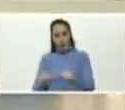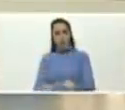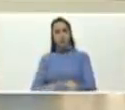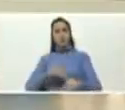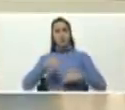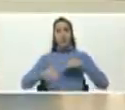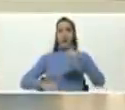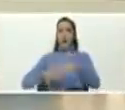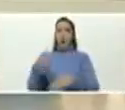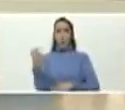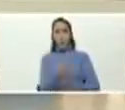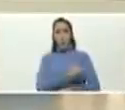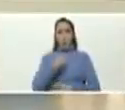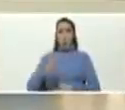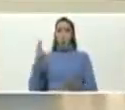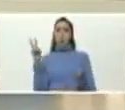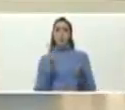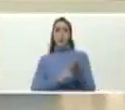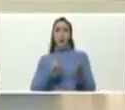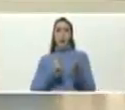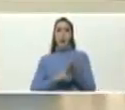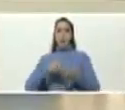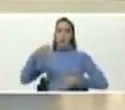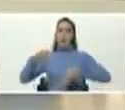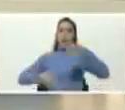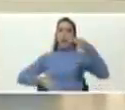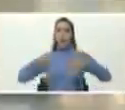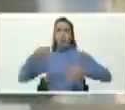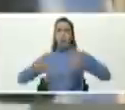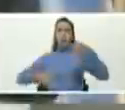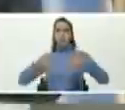paso en la búsqueda de la verdad, en la justicia